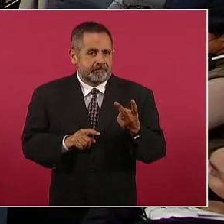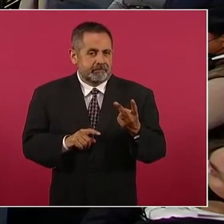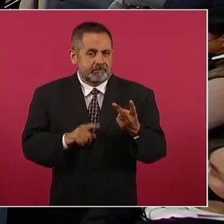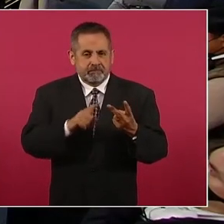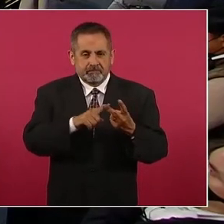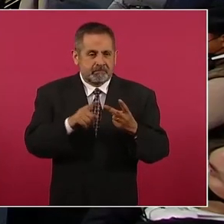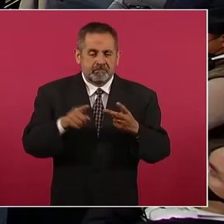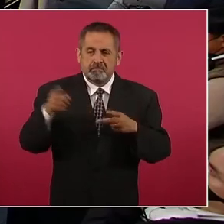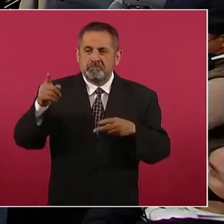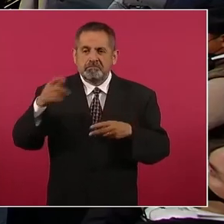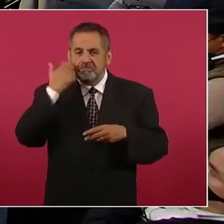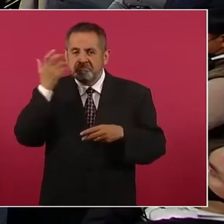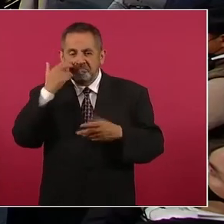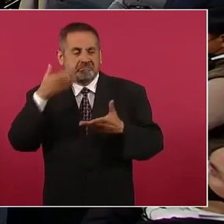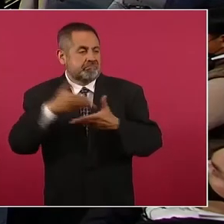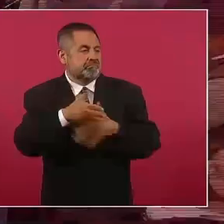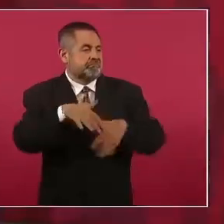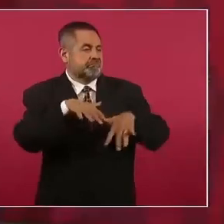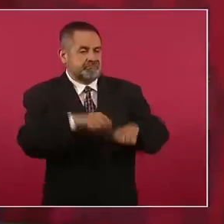propician la invasión